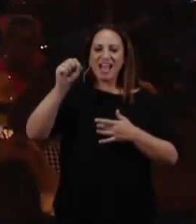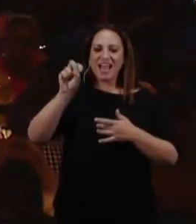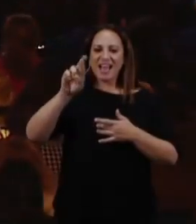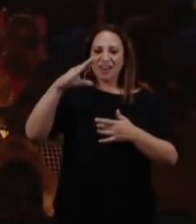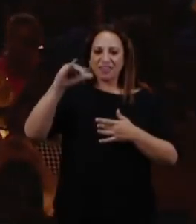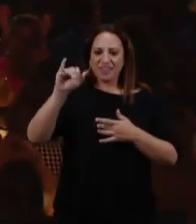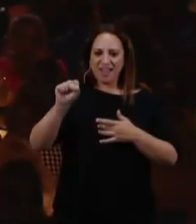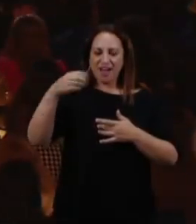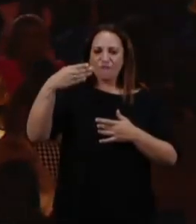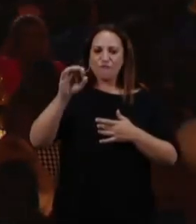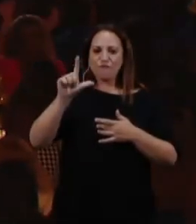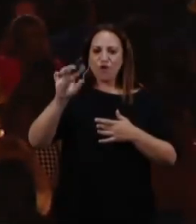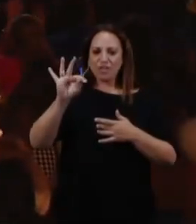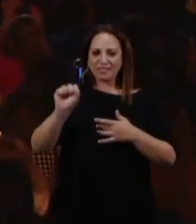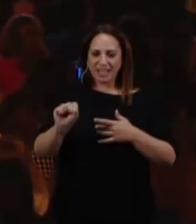Muchísimas gracias.